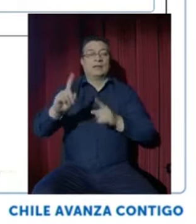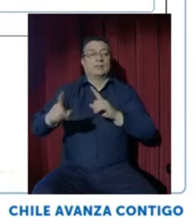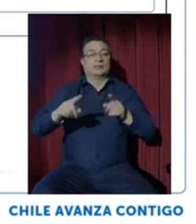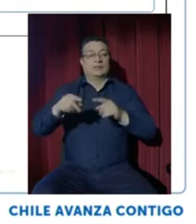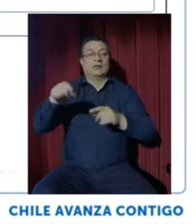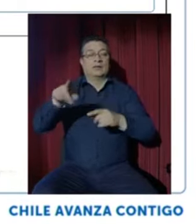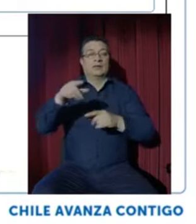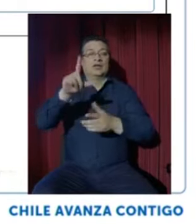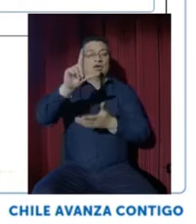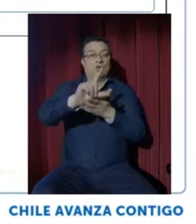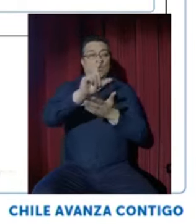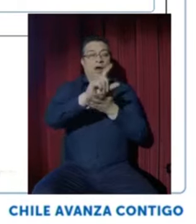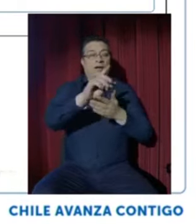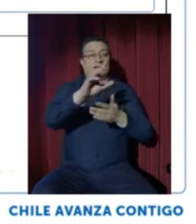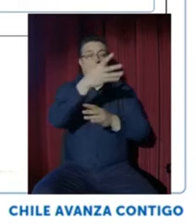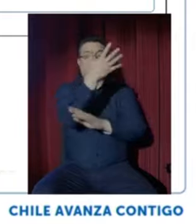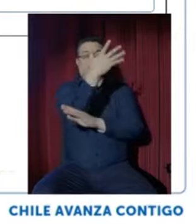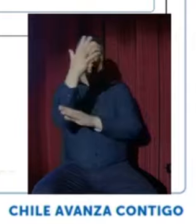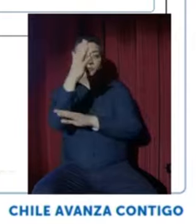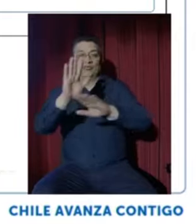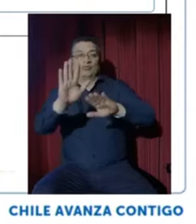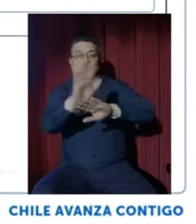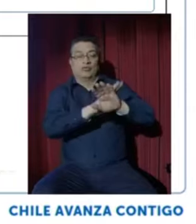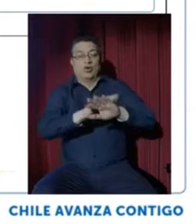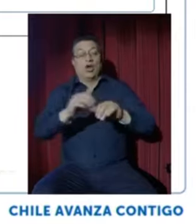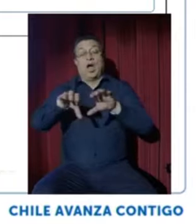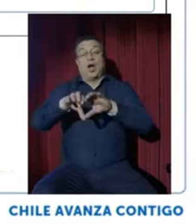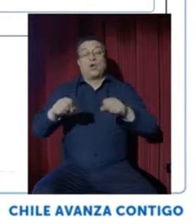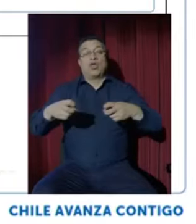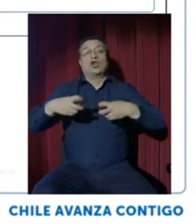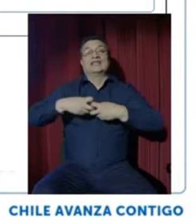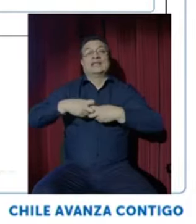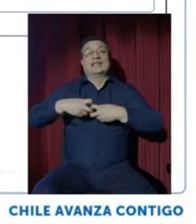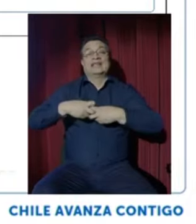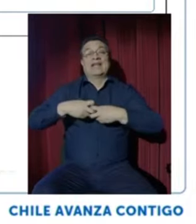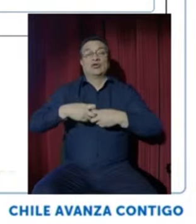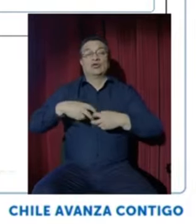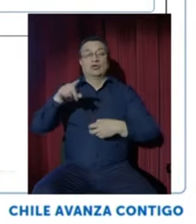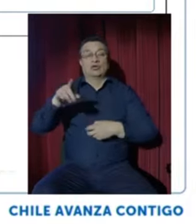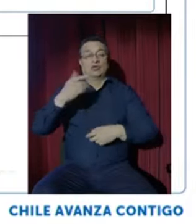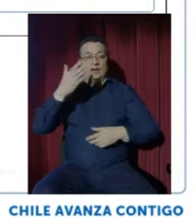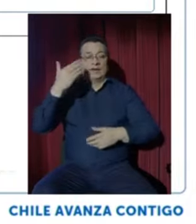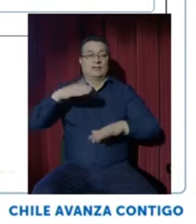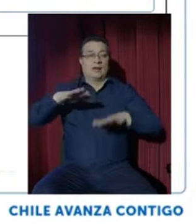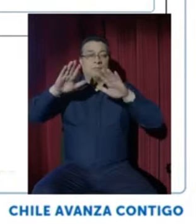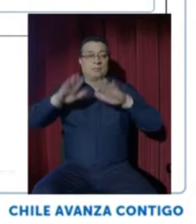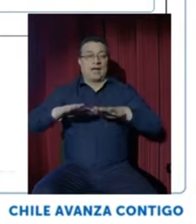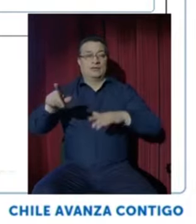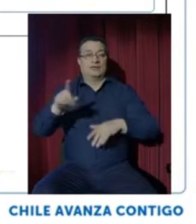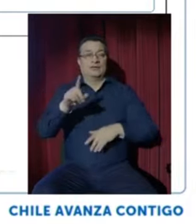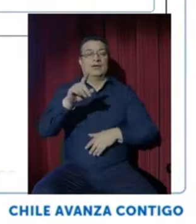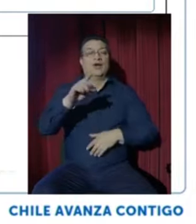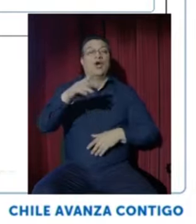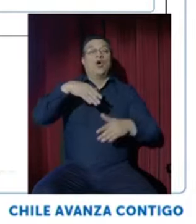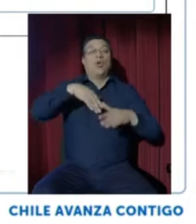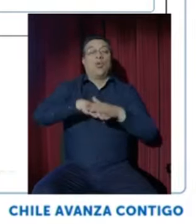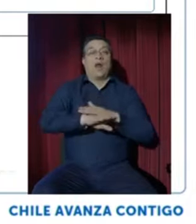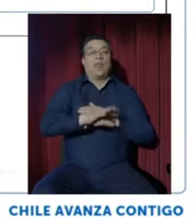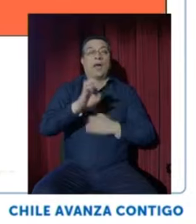área Silvestre protegida que también fue un acuerdo con el sindicato de guardaparques luego de una una movilización eh